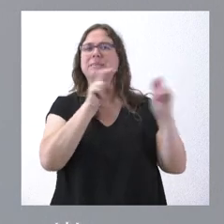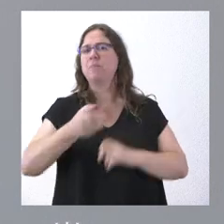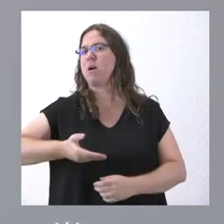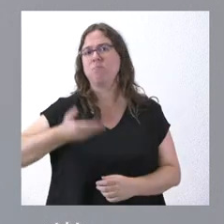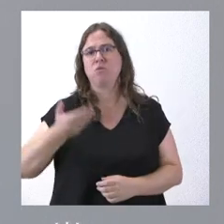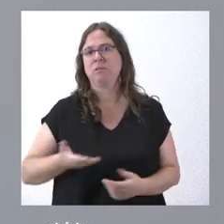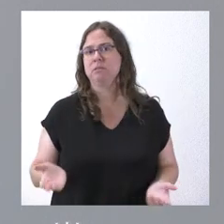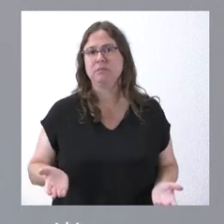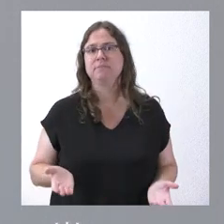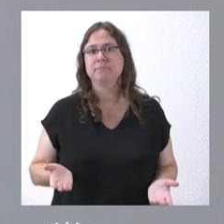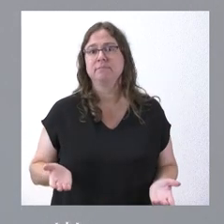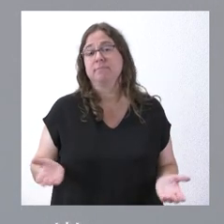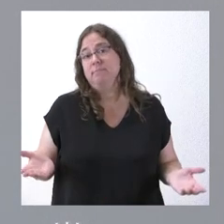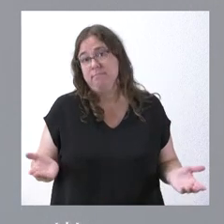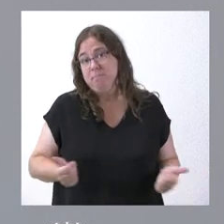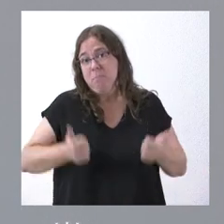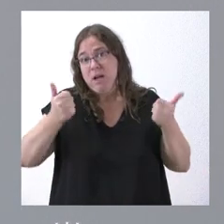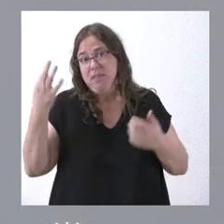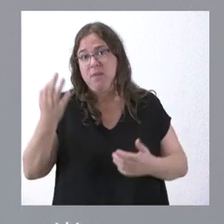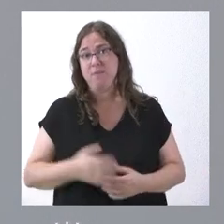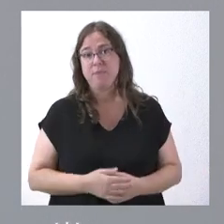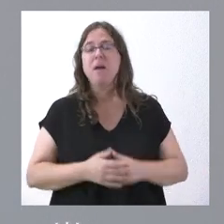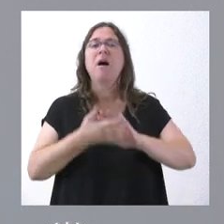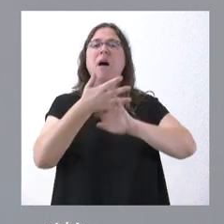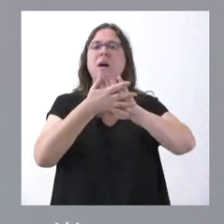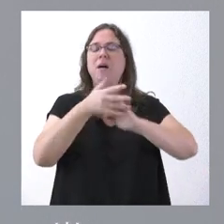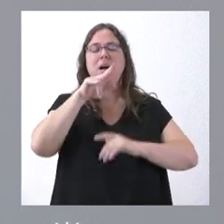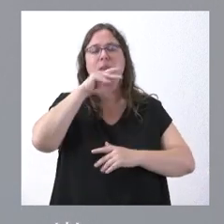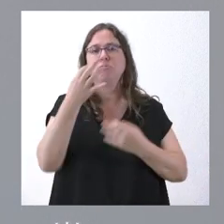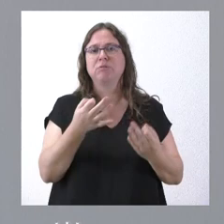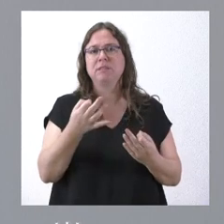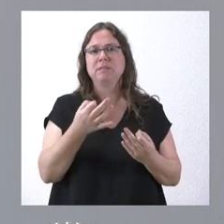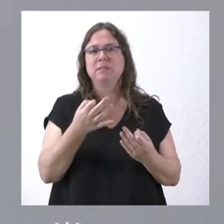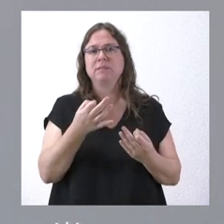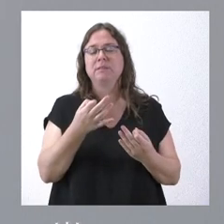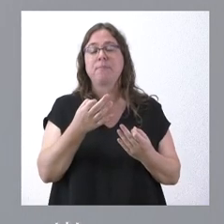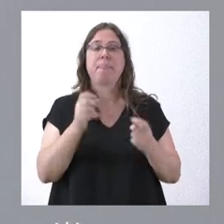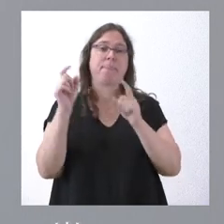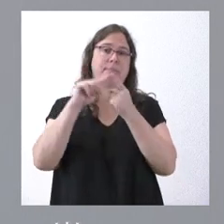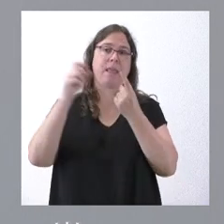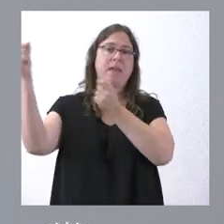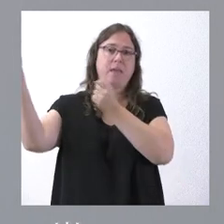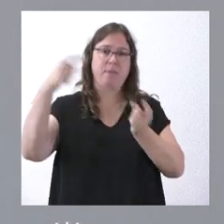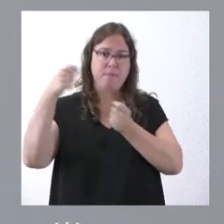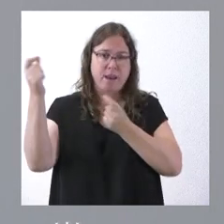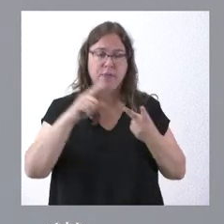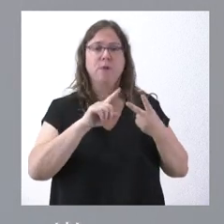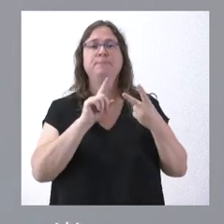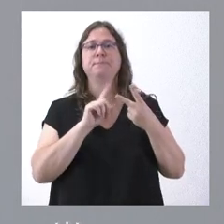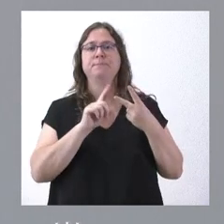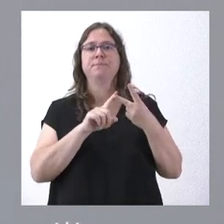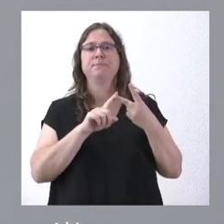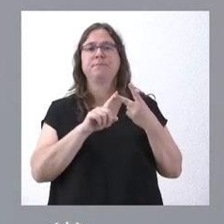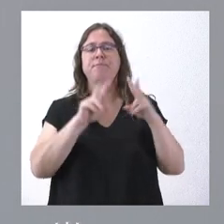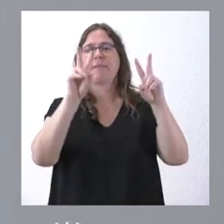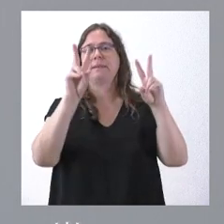importantes, más todavía. Estamos hablando de inmigración, estamos hablando